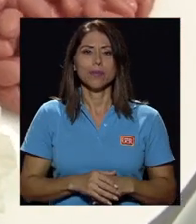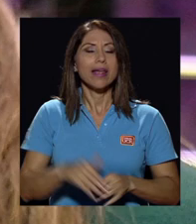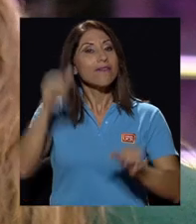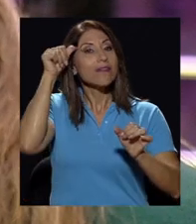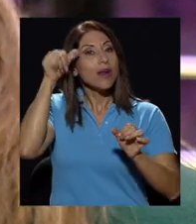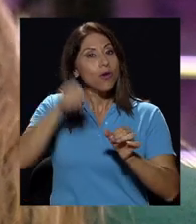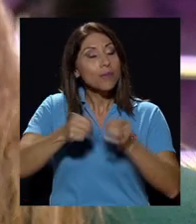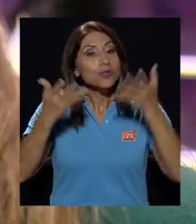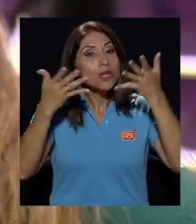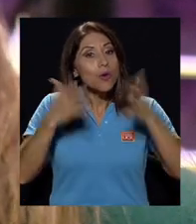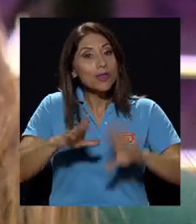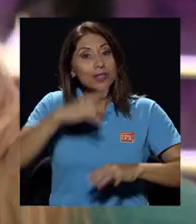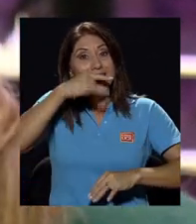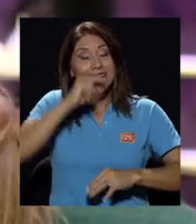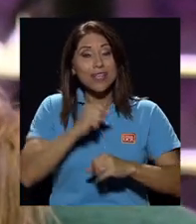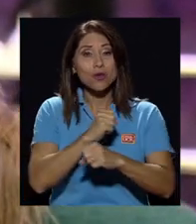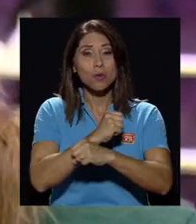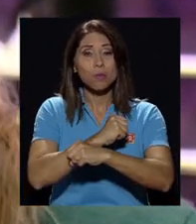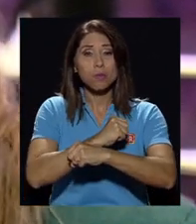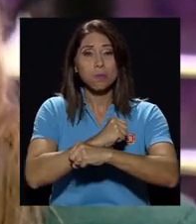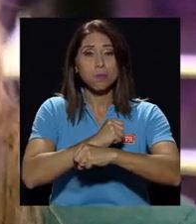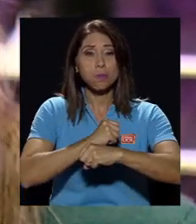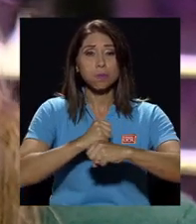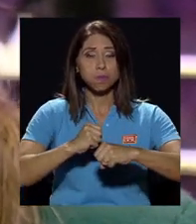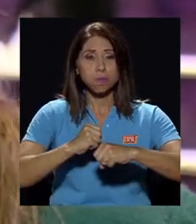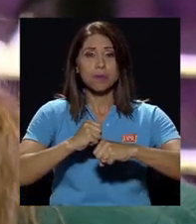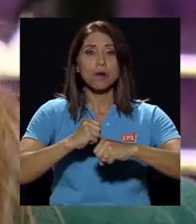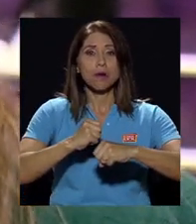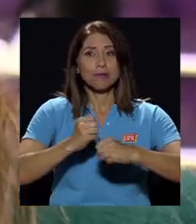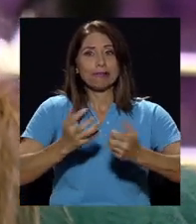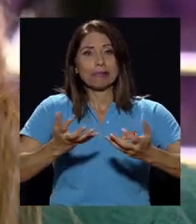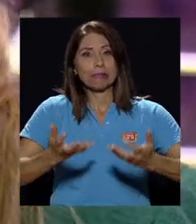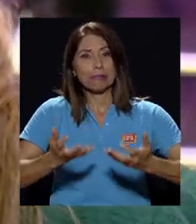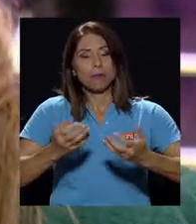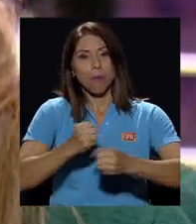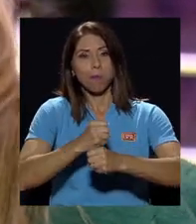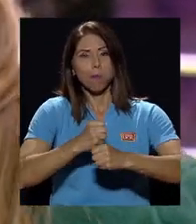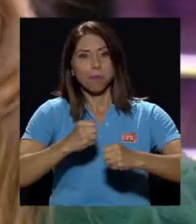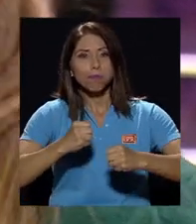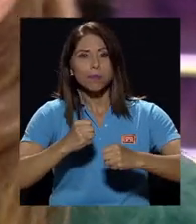un niño, una vez que tiene un exceso de peso, va a costar mucho más